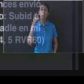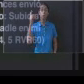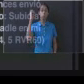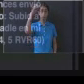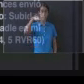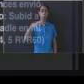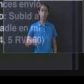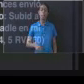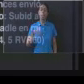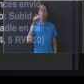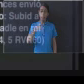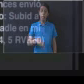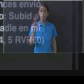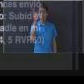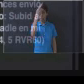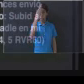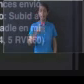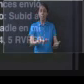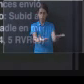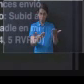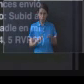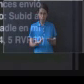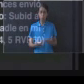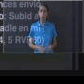algo específico.